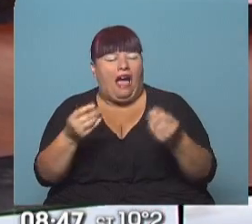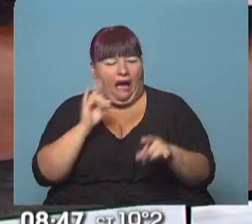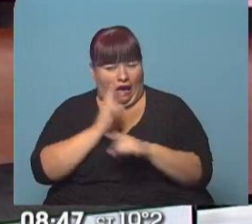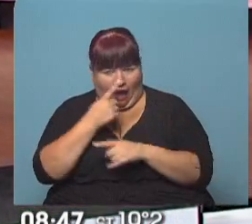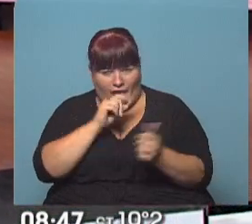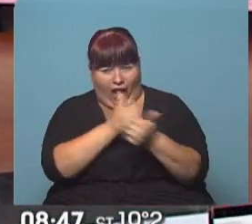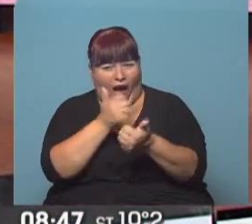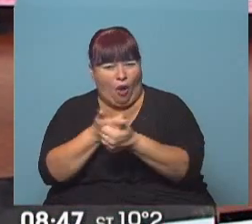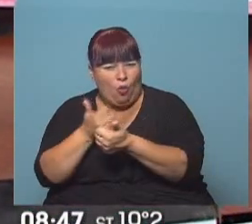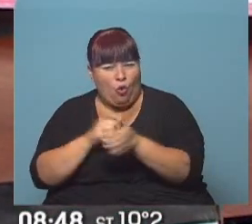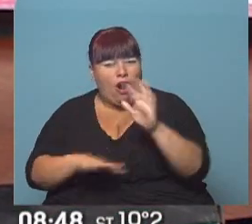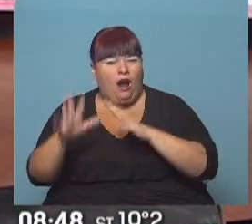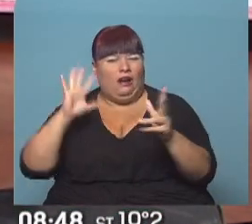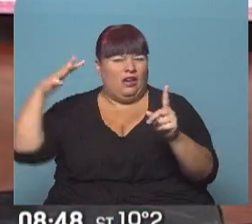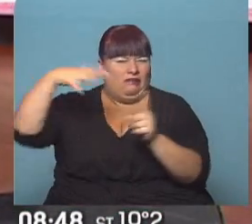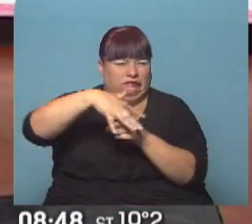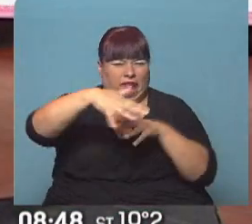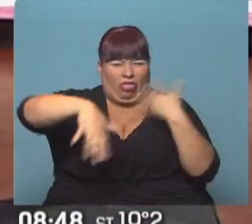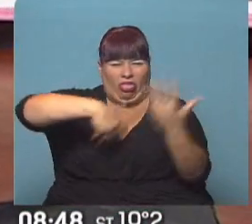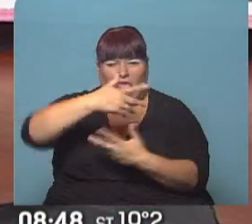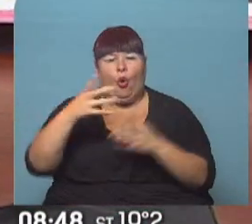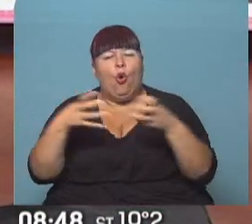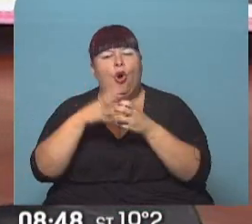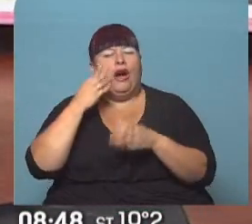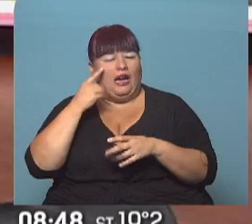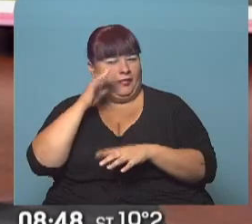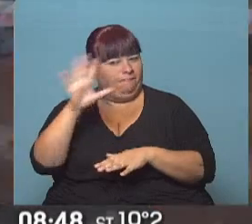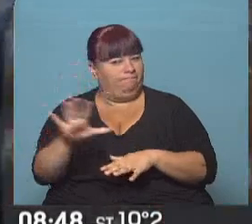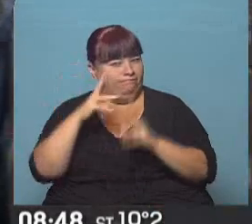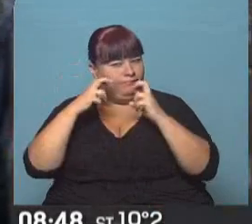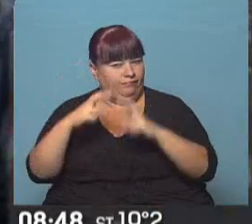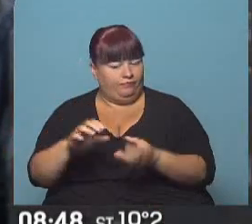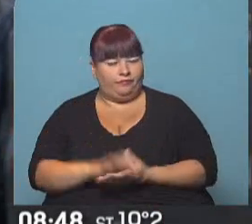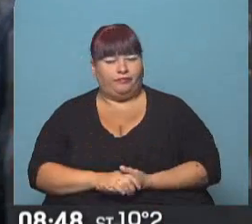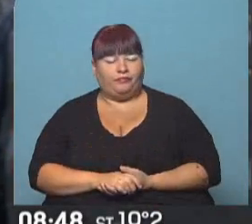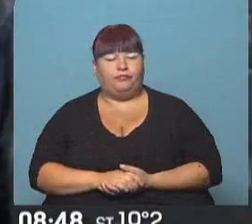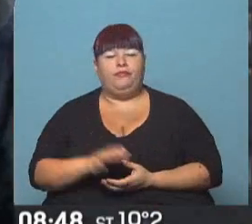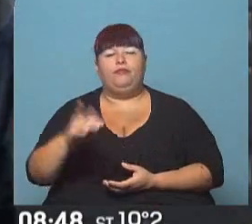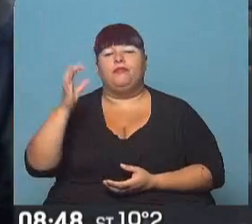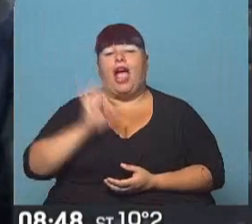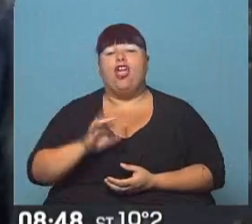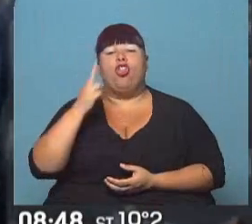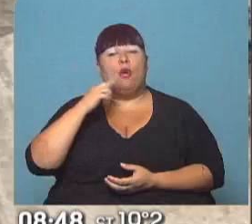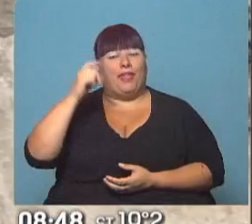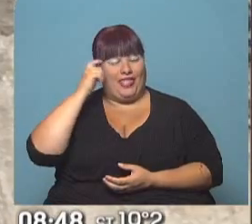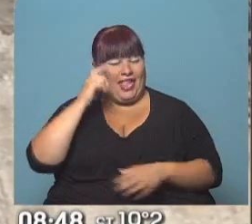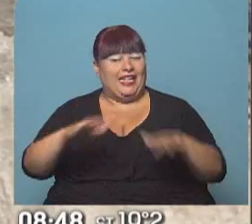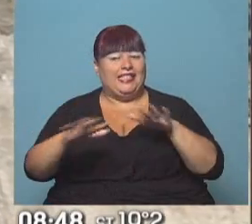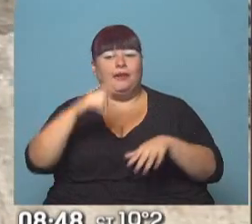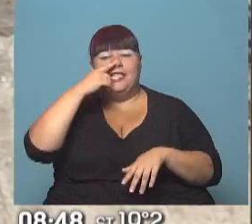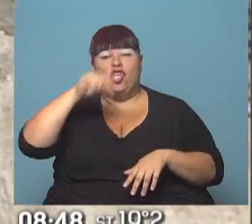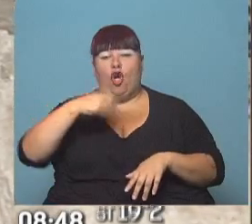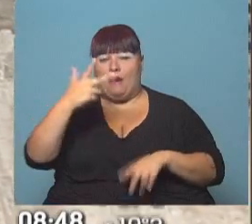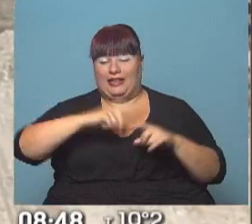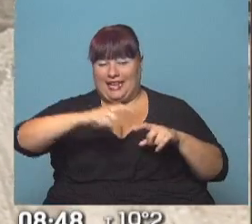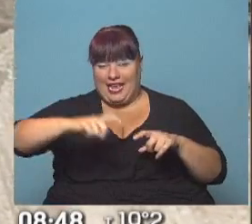Terminaron abusando, organizando orgías. Es un grupo británico y están en la mira. En enero de 2010, un terremoto de 7,3